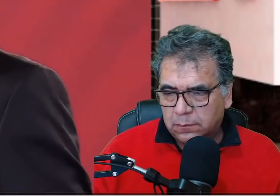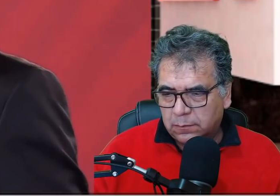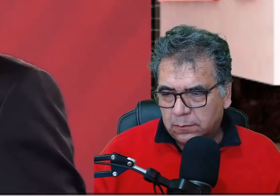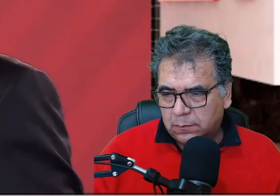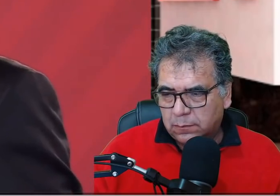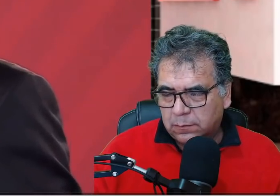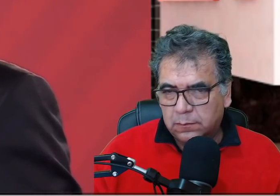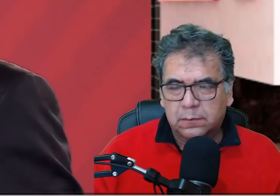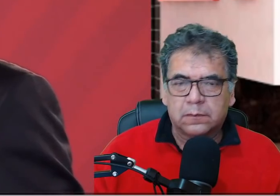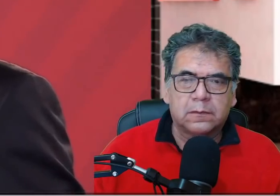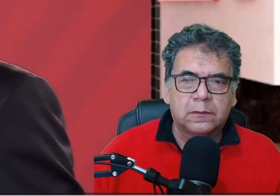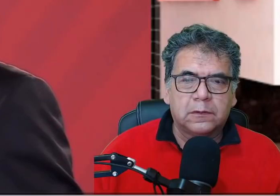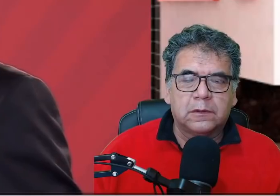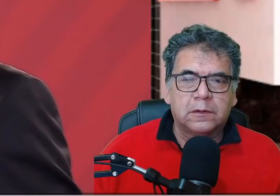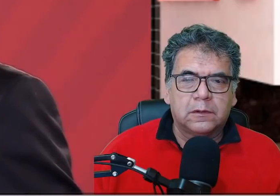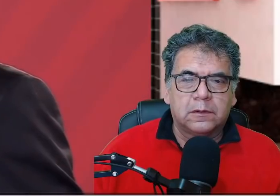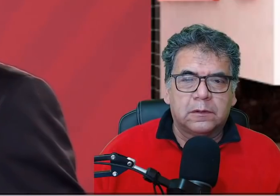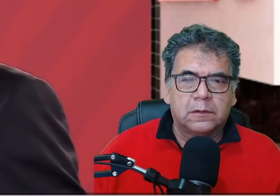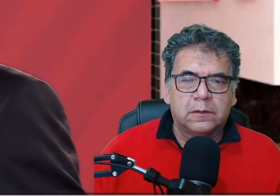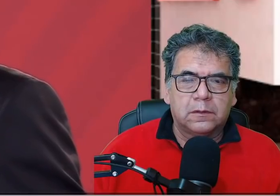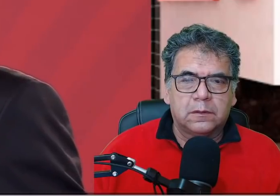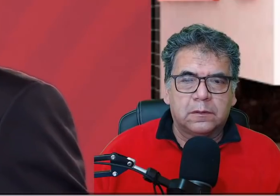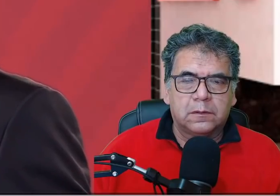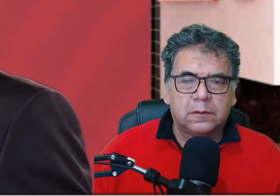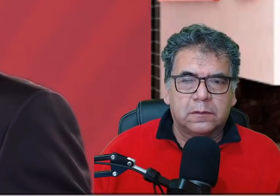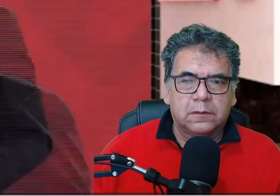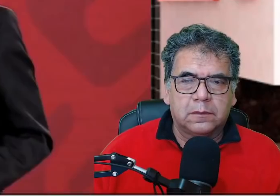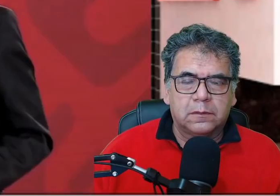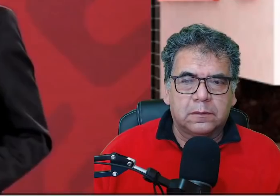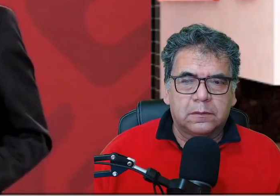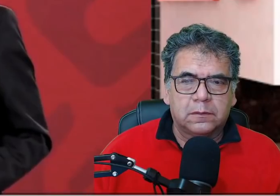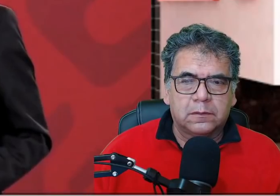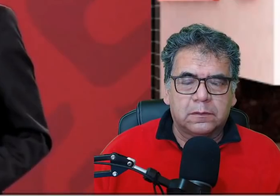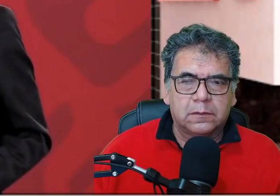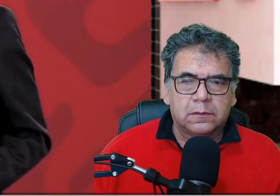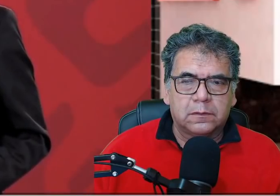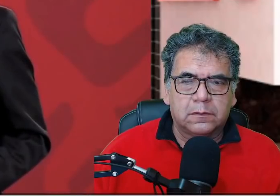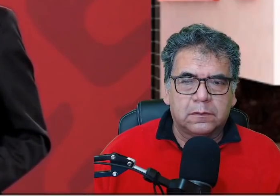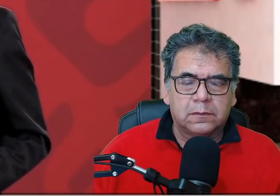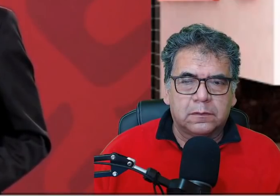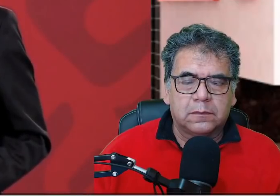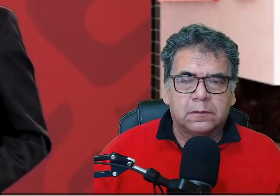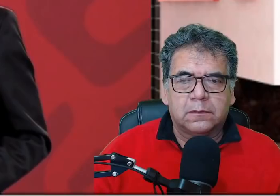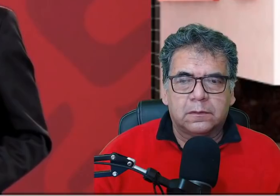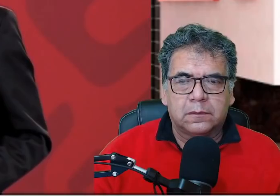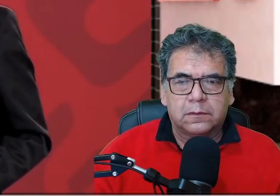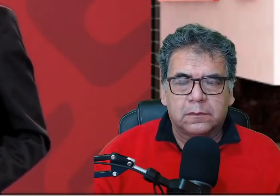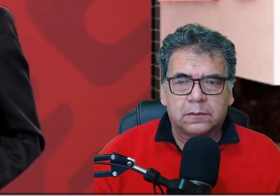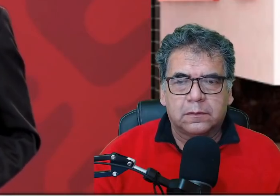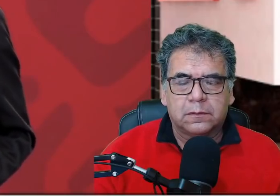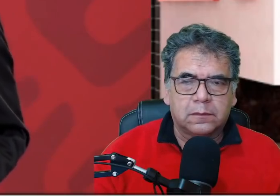ante el Tribunal Electoral porque el INE nos quita un